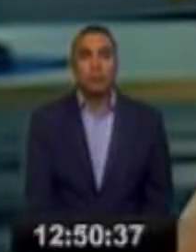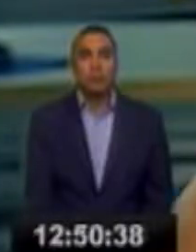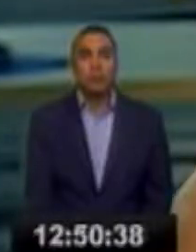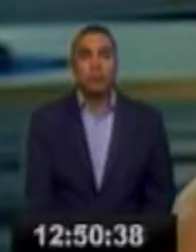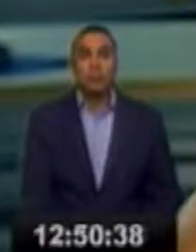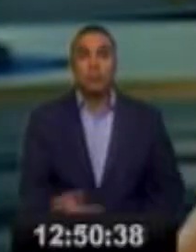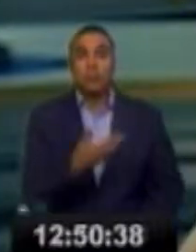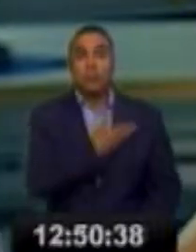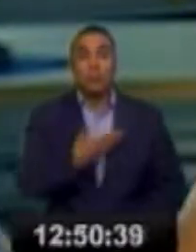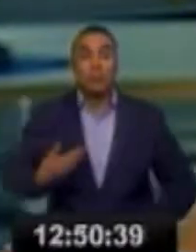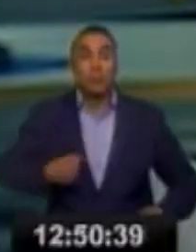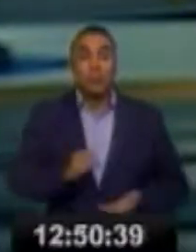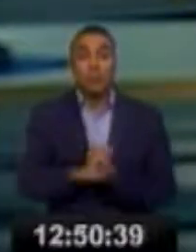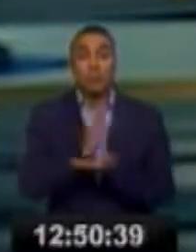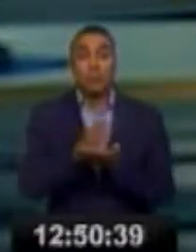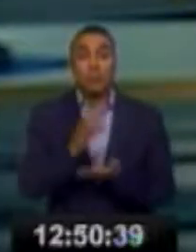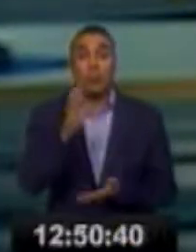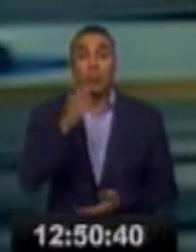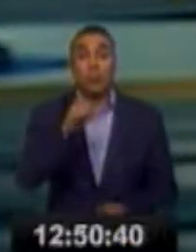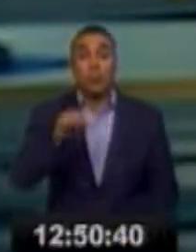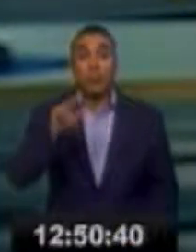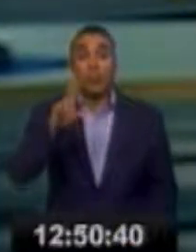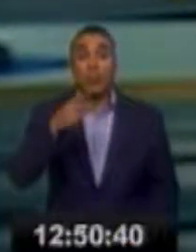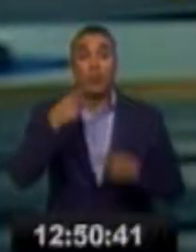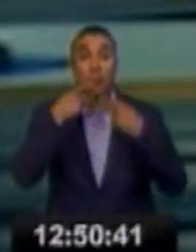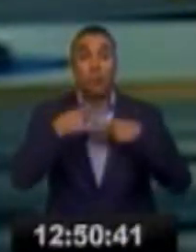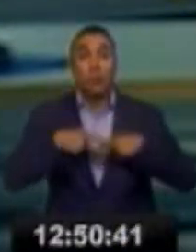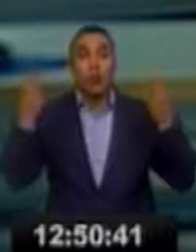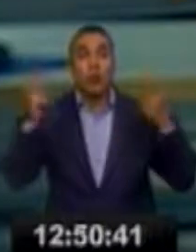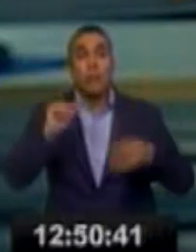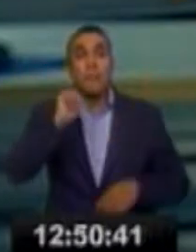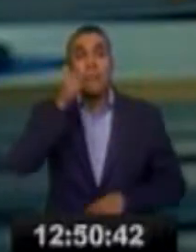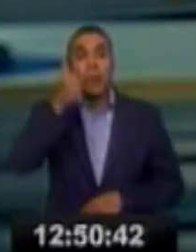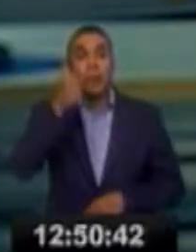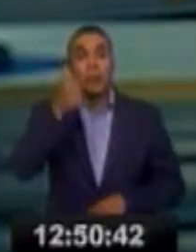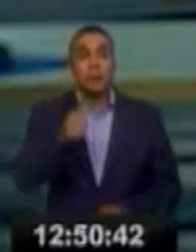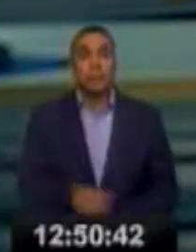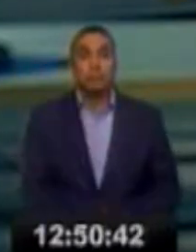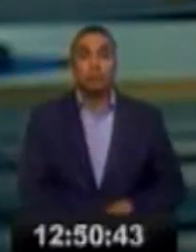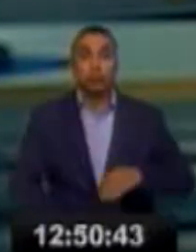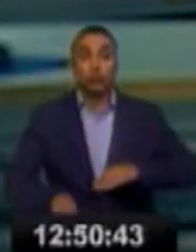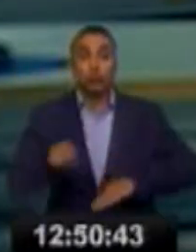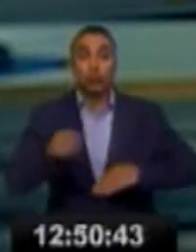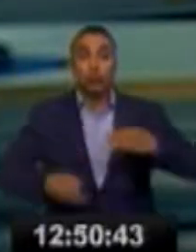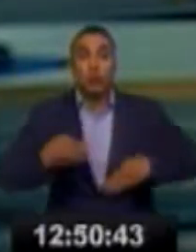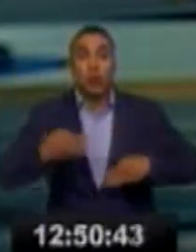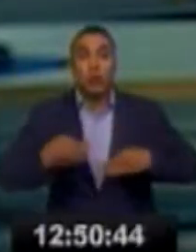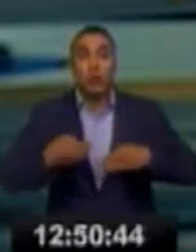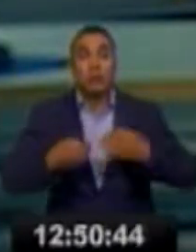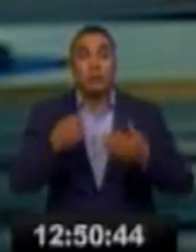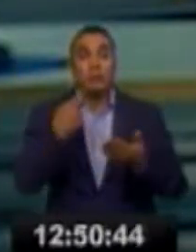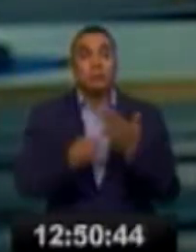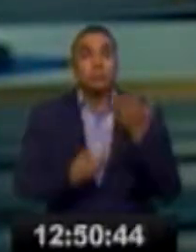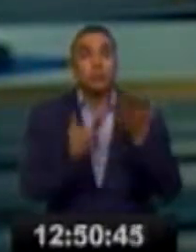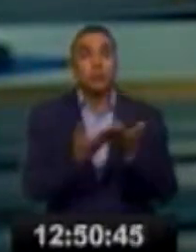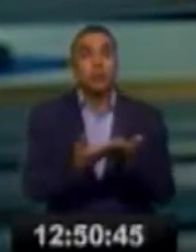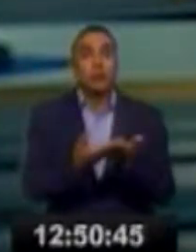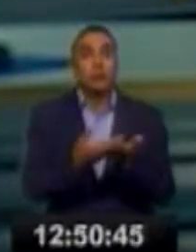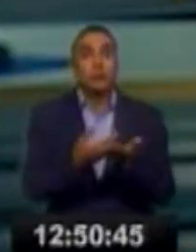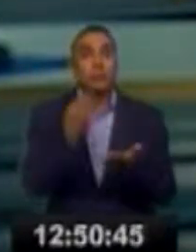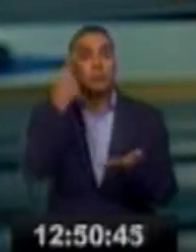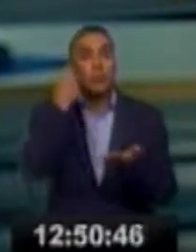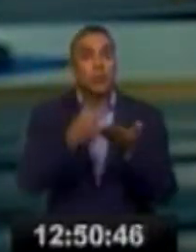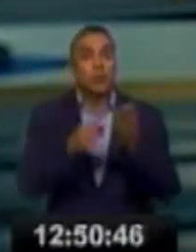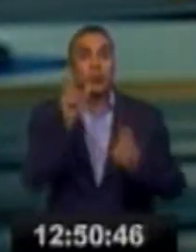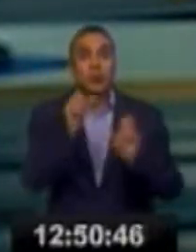cambios, el presidente de la Asamblea, César Litardo, anunció que presentará mañana a la Corte Constitucional la propuesta de enmienda para